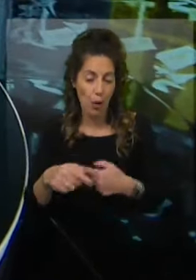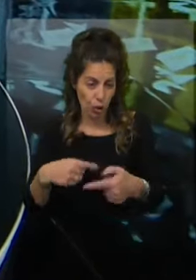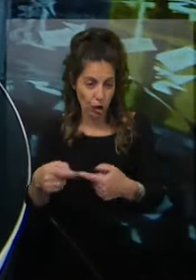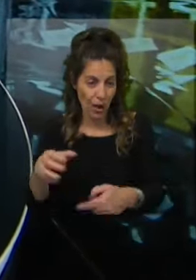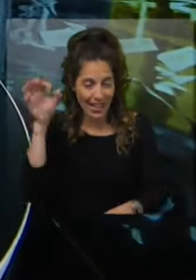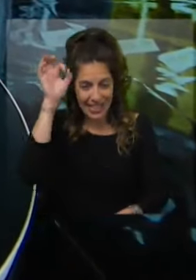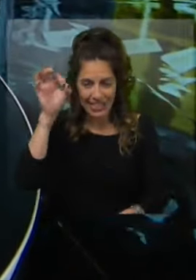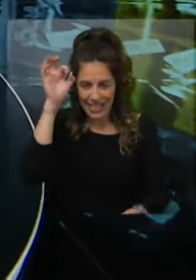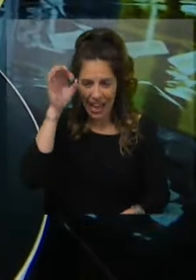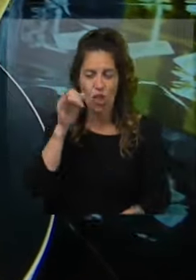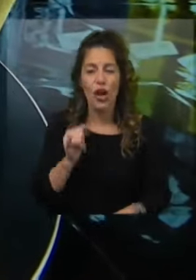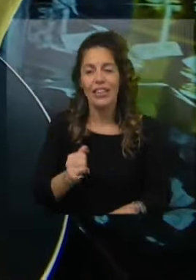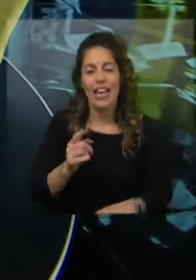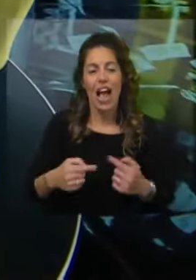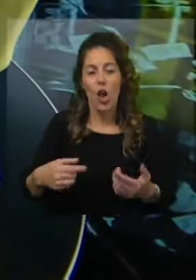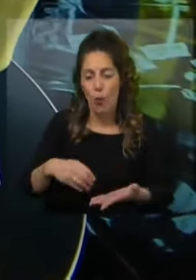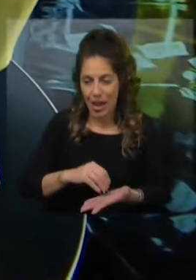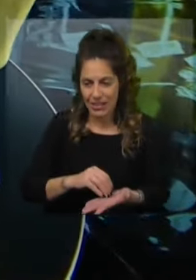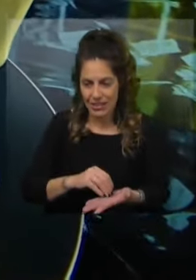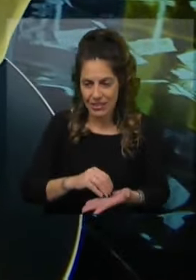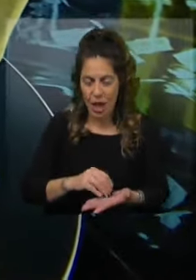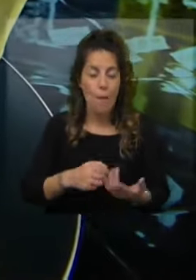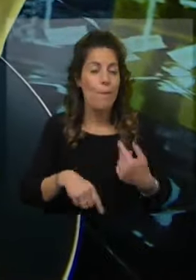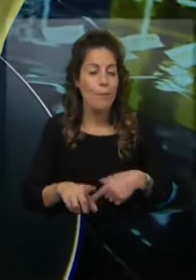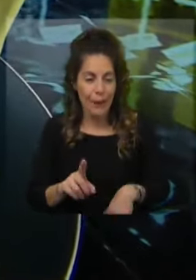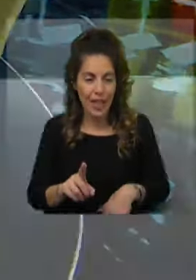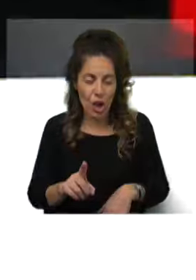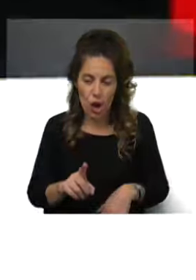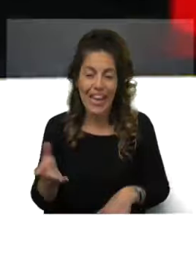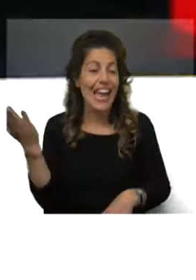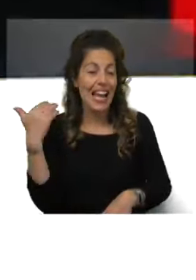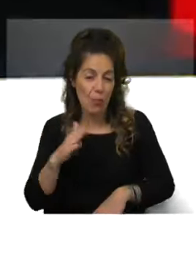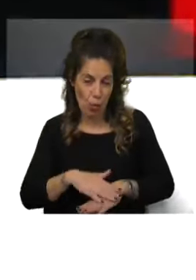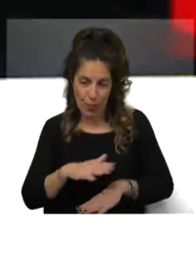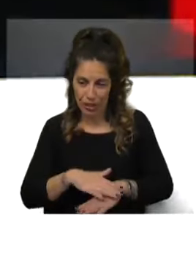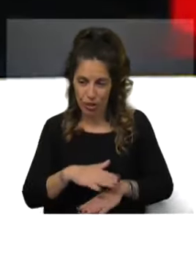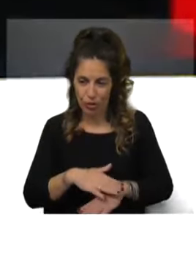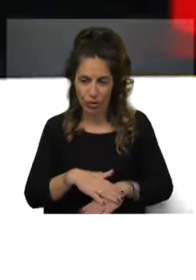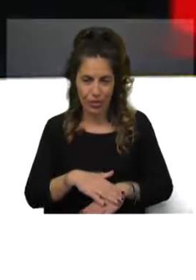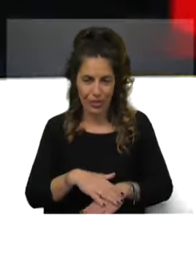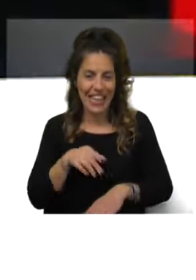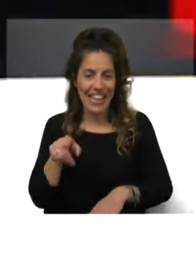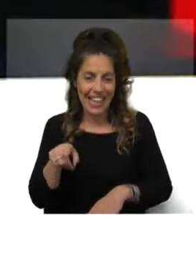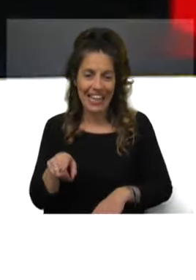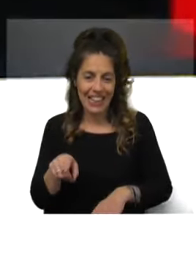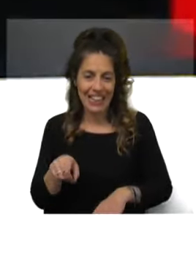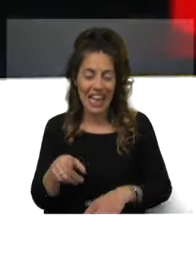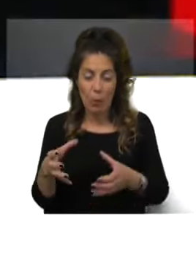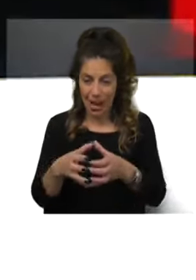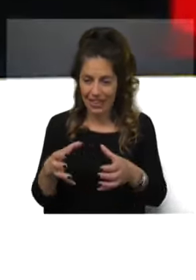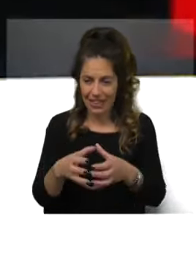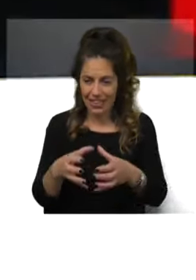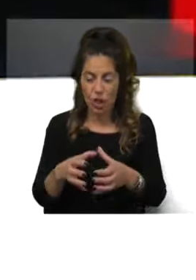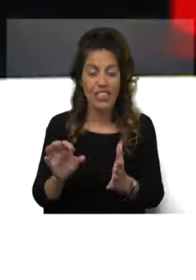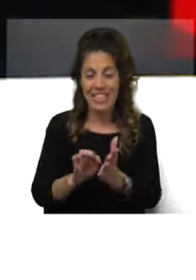senado y tener algo más pero pero claro En aquel momento él mismo el partido y el